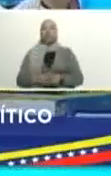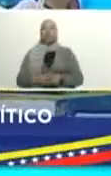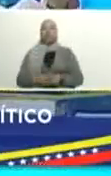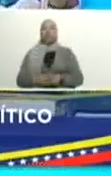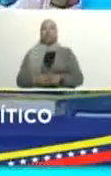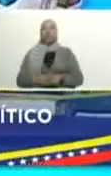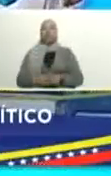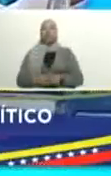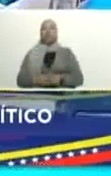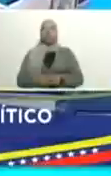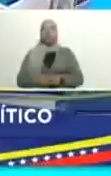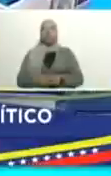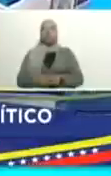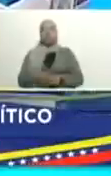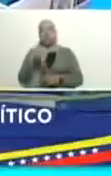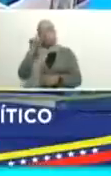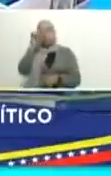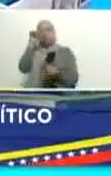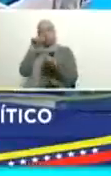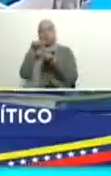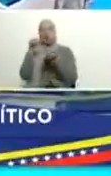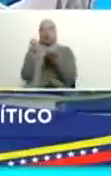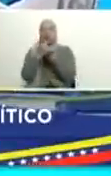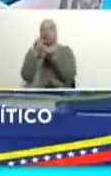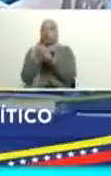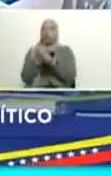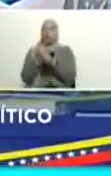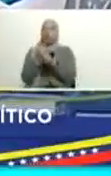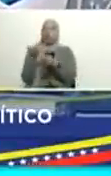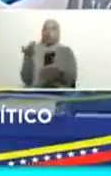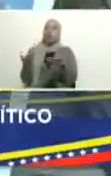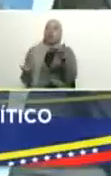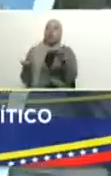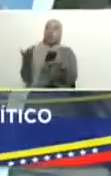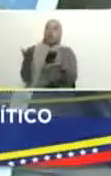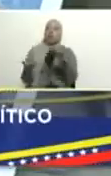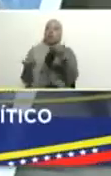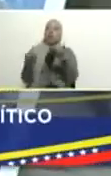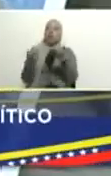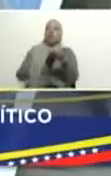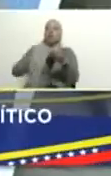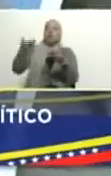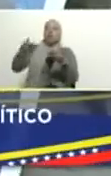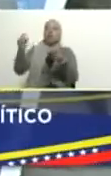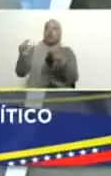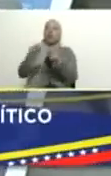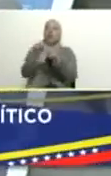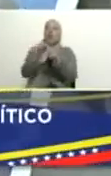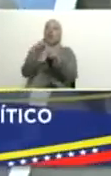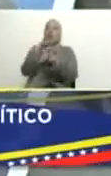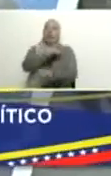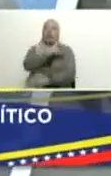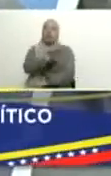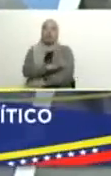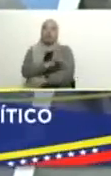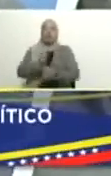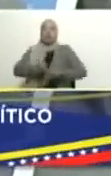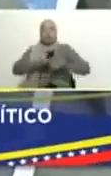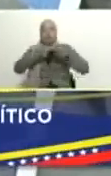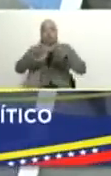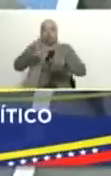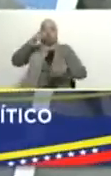La mecha azul, por la ética, valor de la palabra, primero de octubre, el periódico